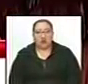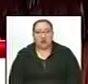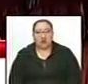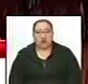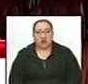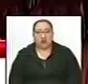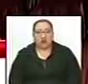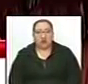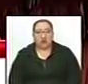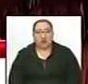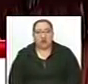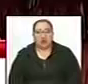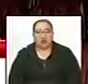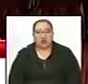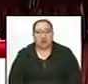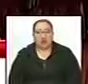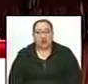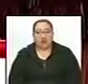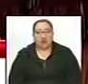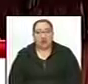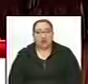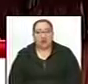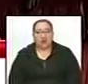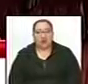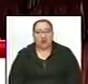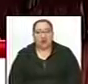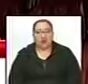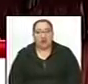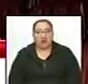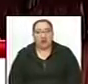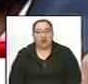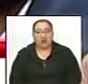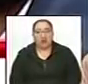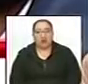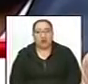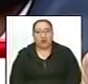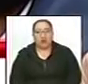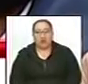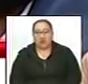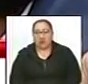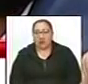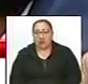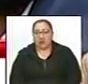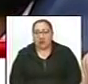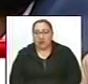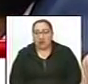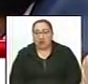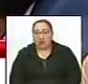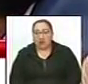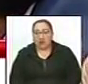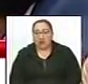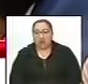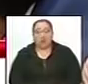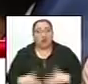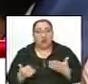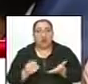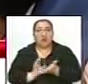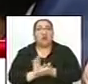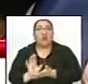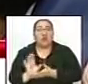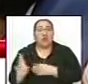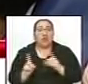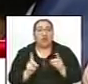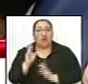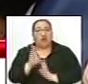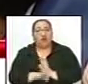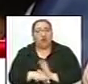Está una interrupción, pero vamos a darle tiempo para que concluya, por favor. Señor presidente, lo que no podemos es evitar el debate a